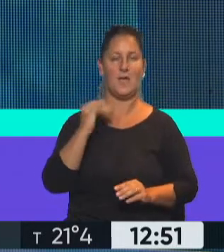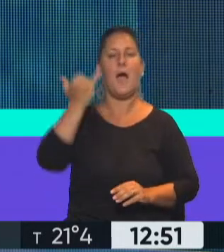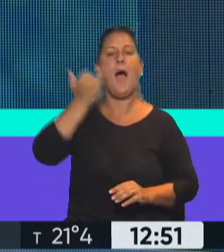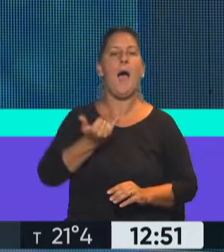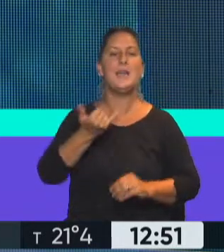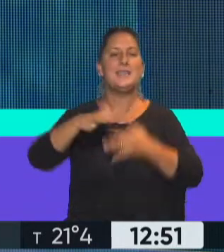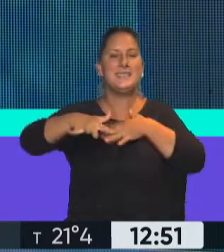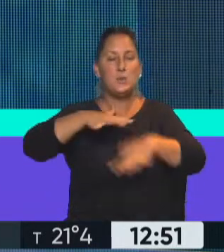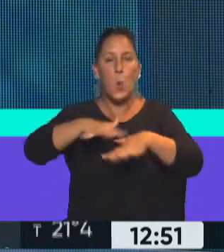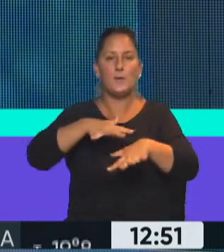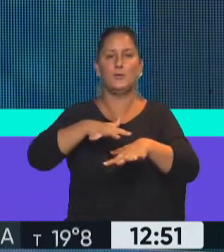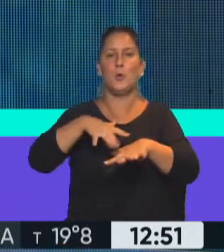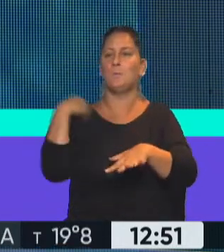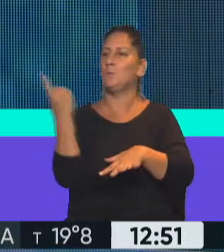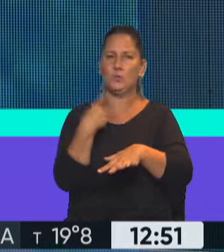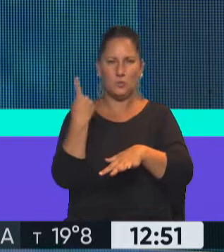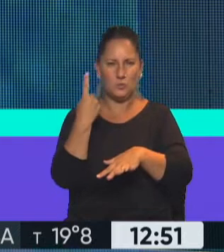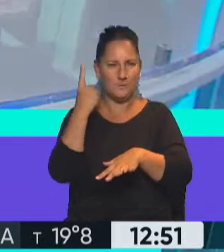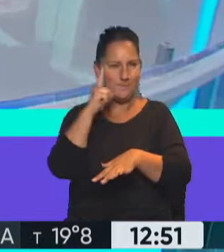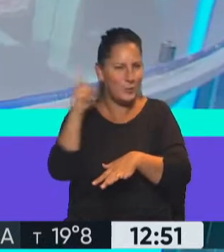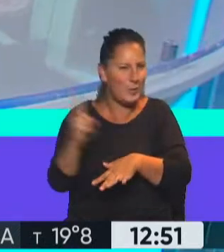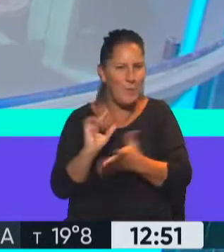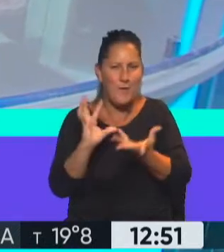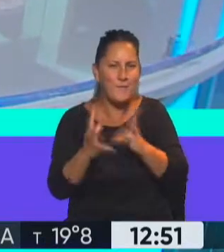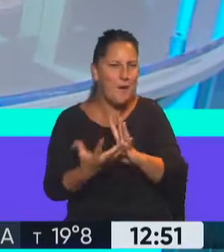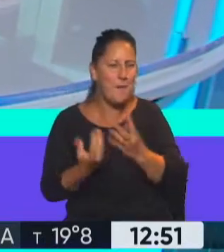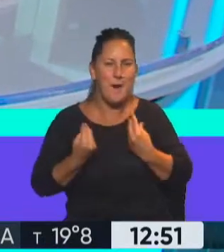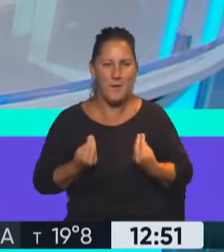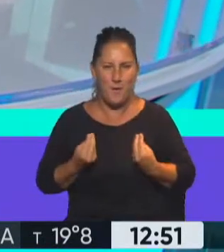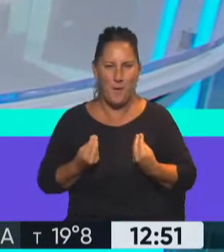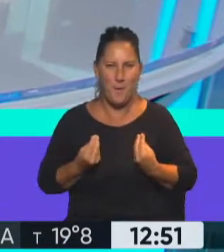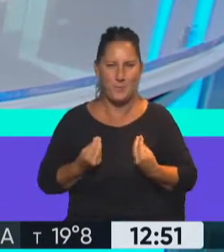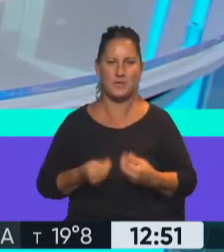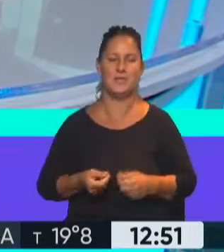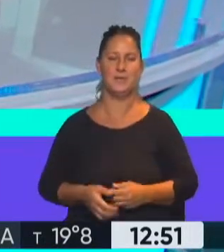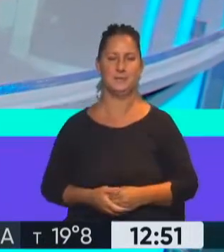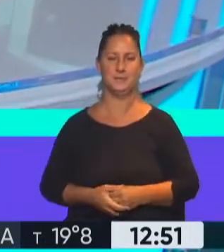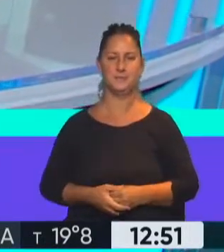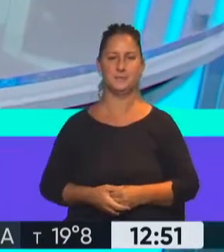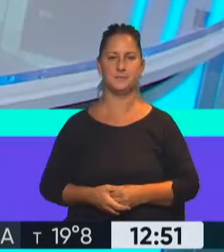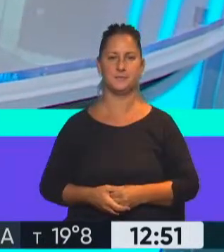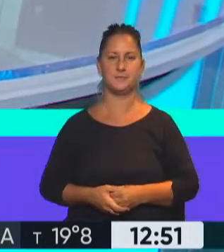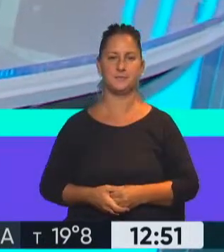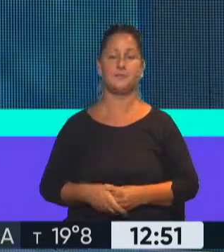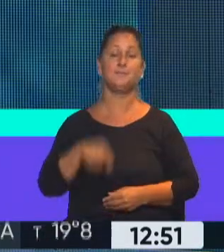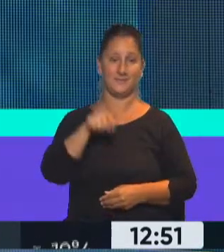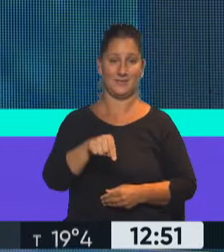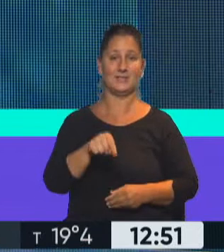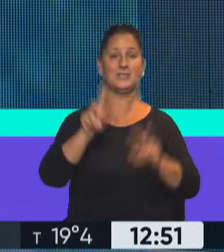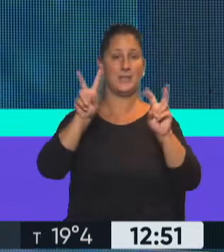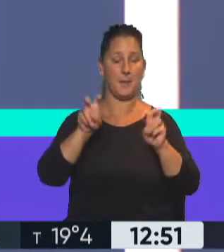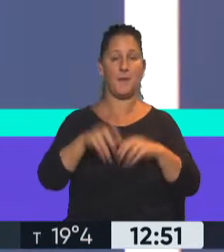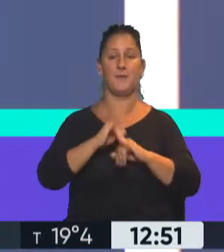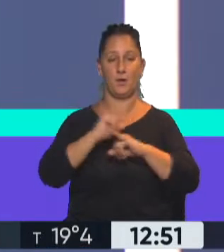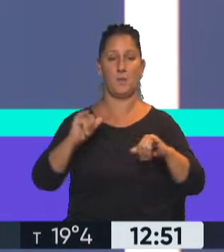que a veces uno no tiene ni idea de cómo es lo del pobrísimo que es no bueno de esto se trata de estricta